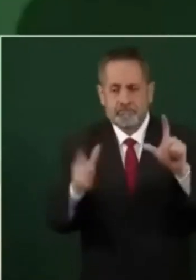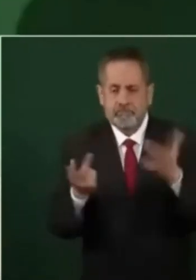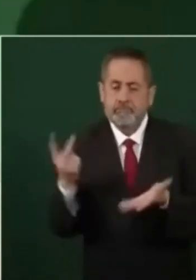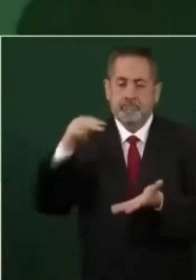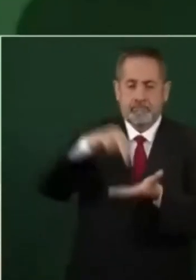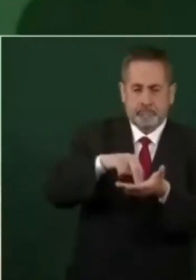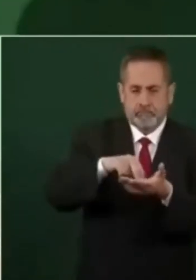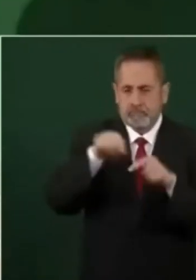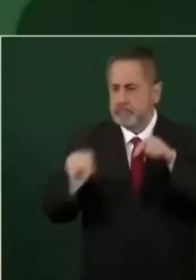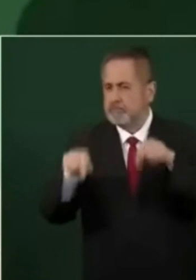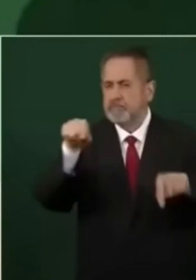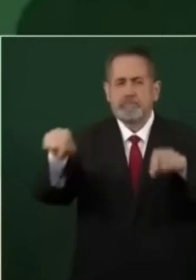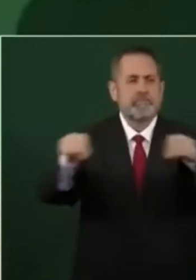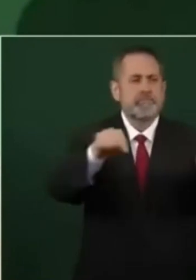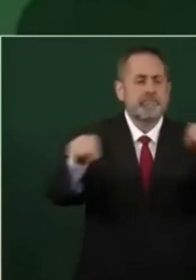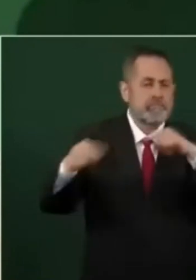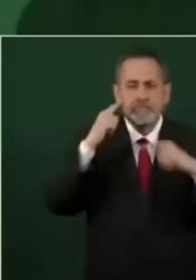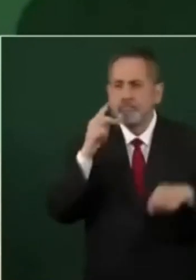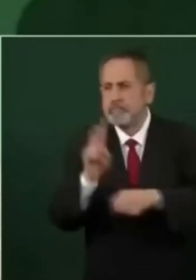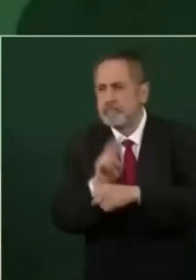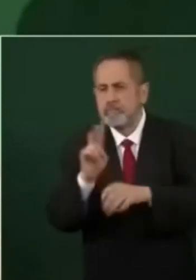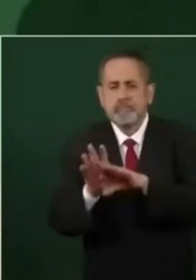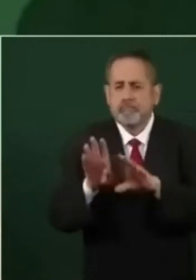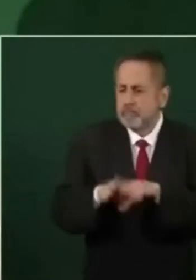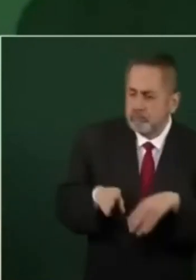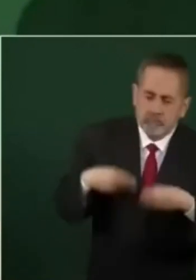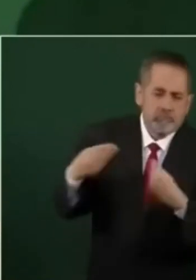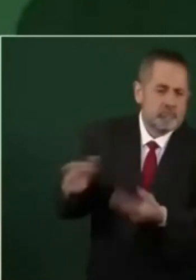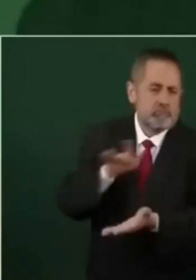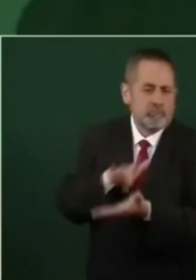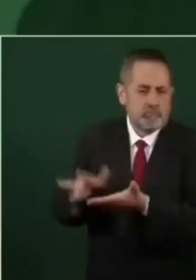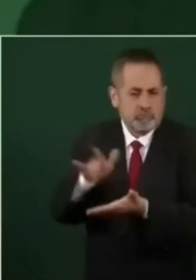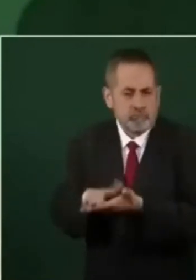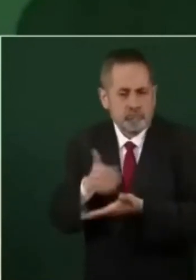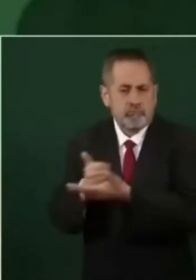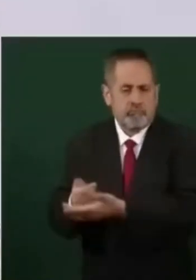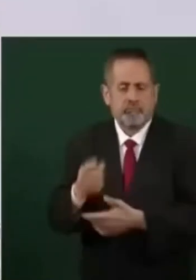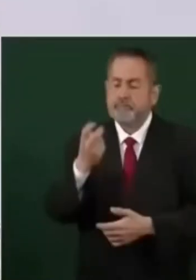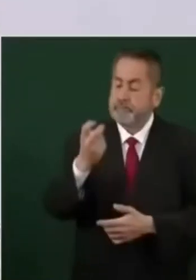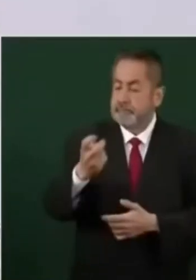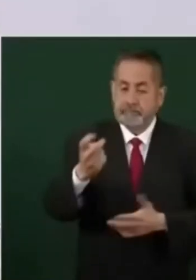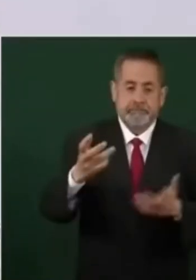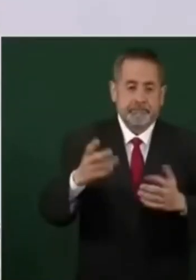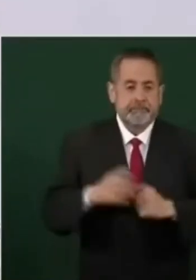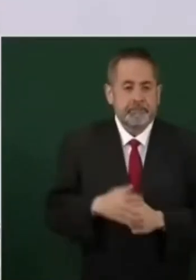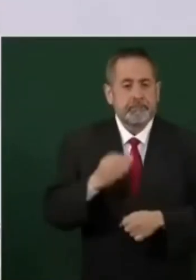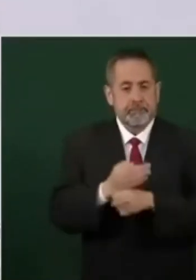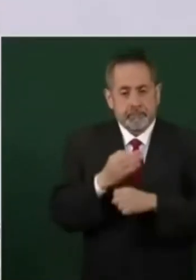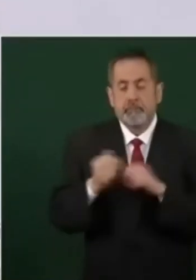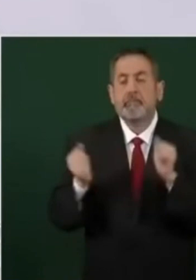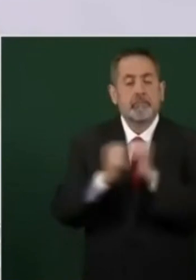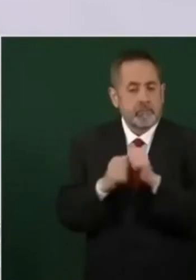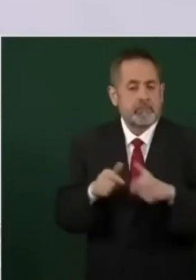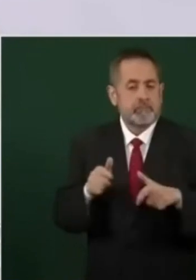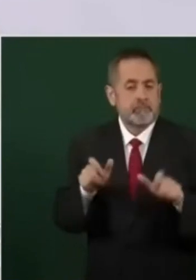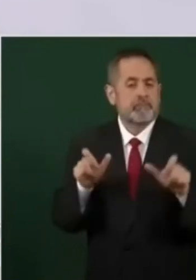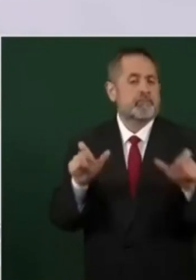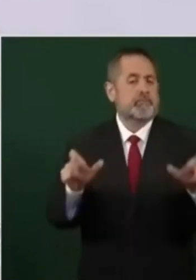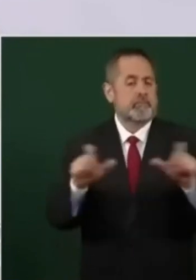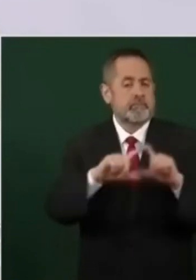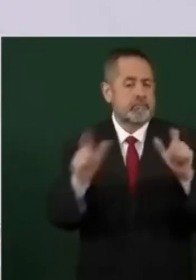porque las millones de personas que viajamos diario en el metro, o sea, tenemos que tener la seguridad de podernos subir a este sistema de